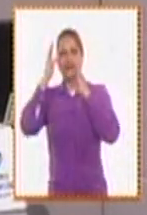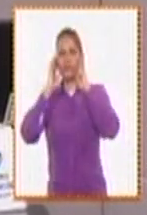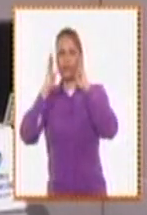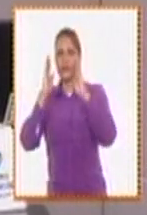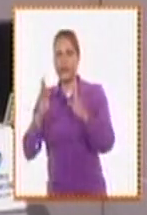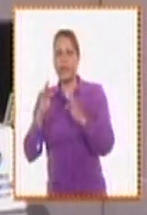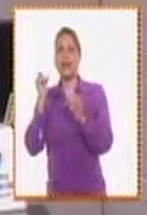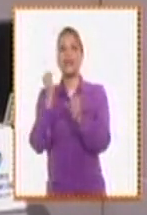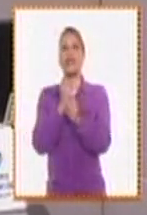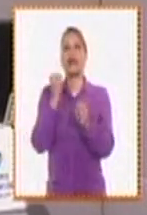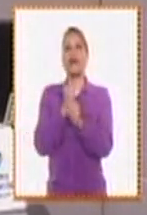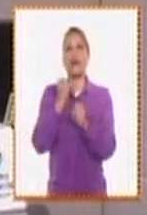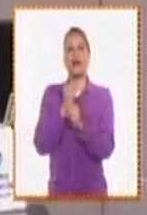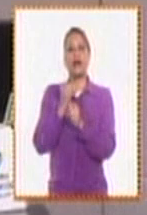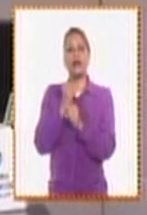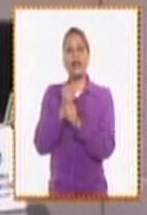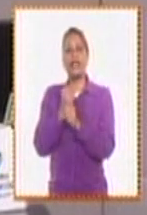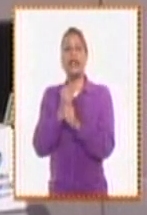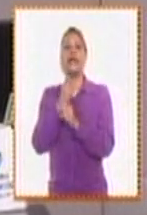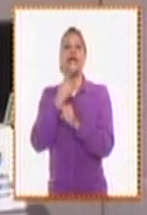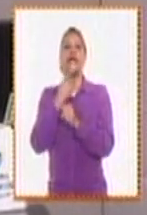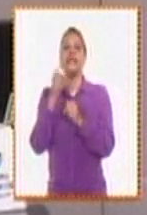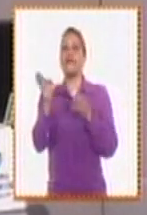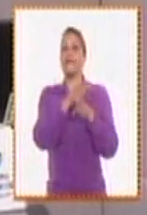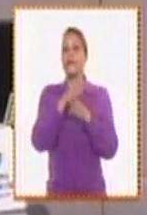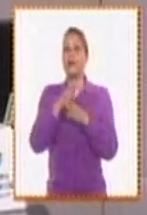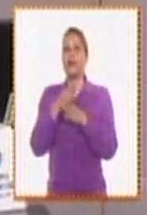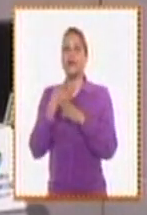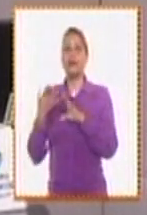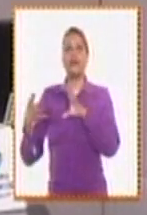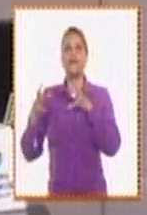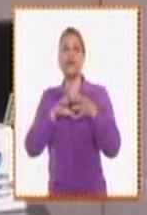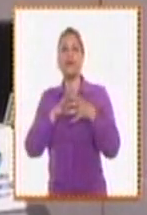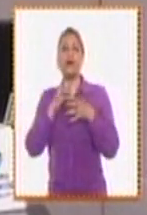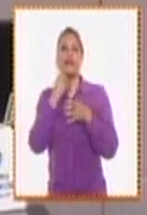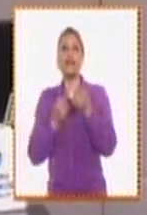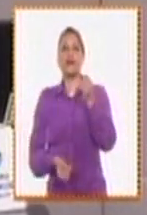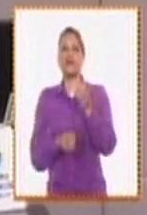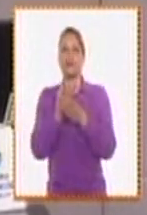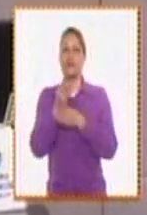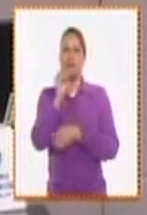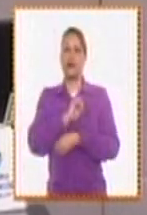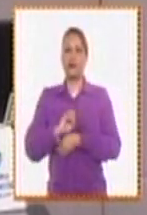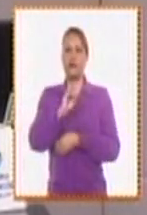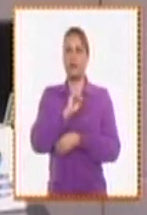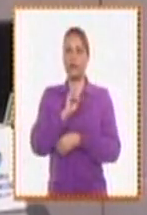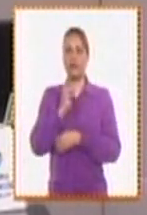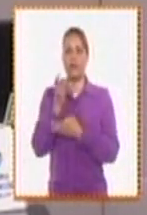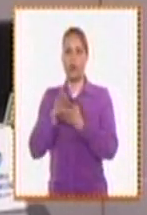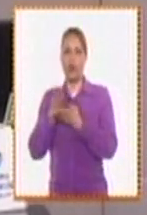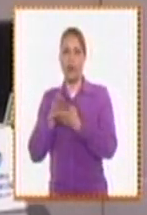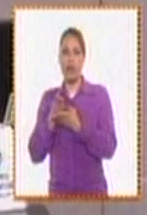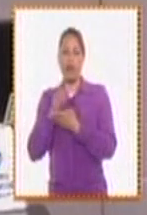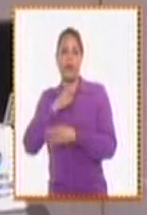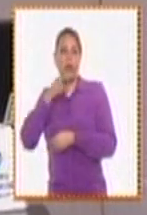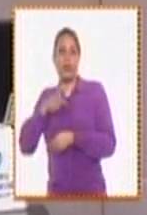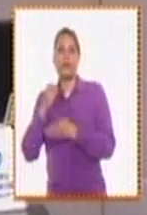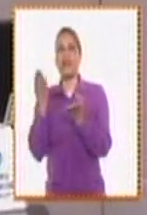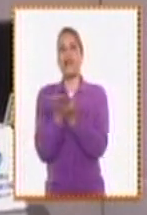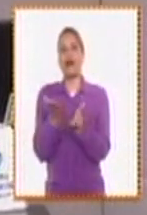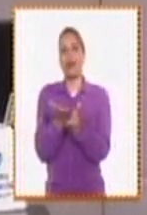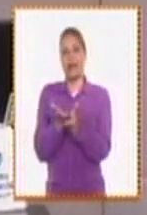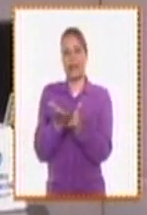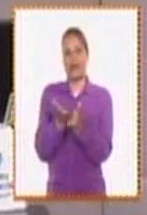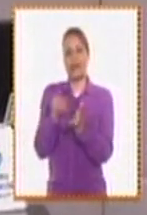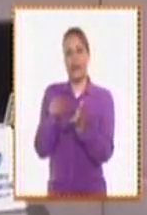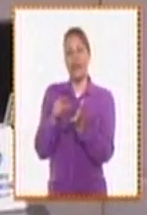a trabajarlo desde todos los ámbitos y aristas en la organización escolar de la institución. La clase, y cuando hablamos de la clase, que contribuye